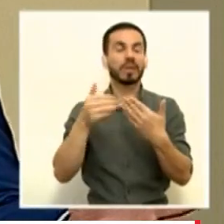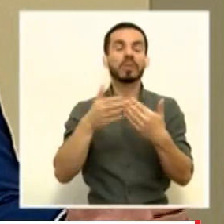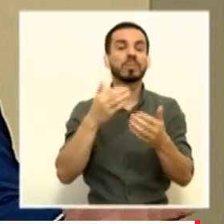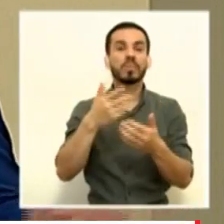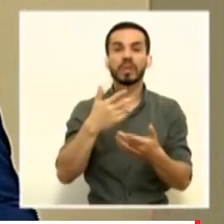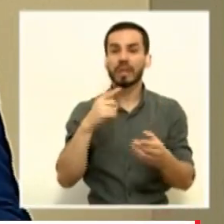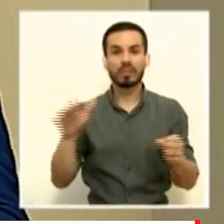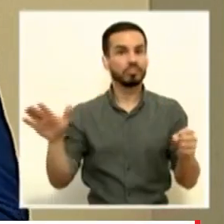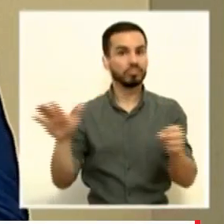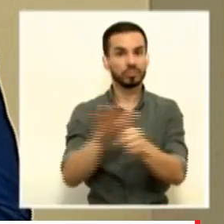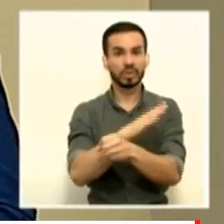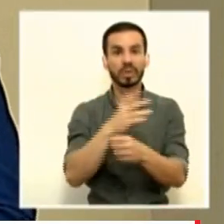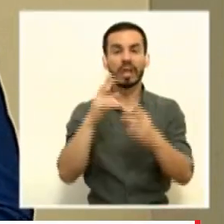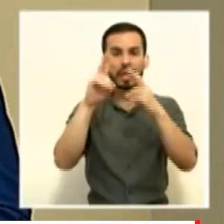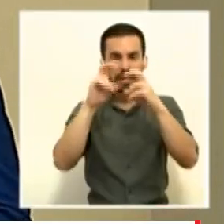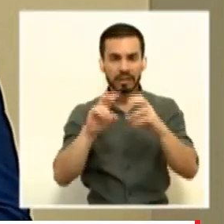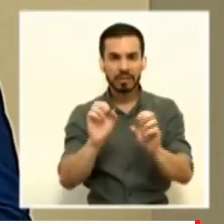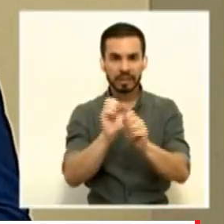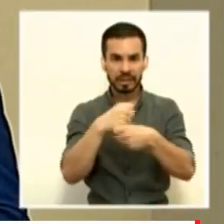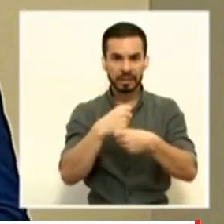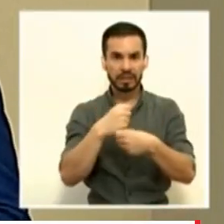total de los testeos que se hicieron,